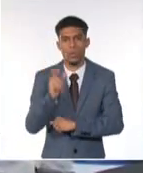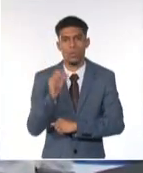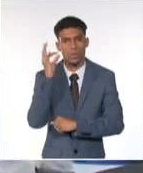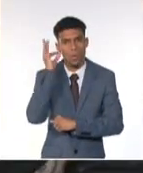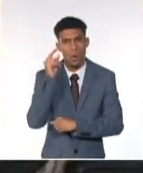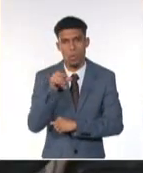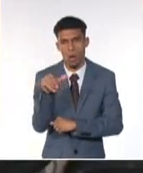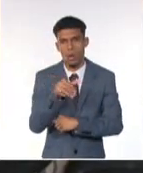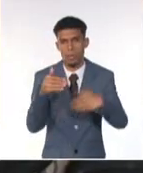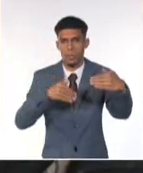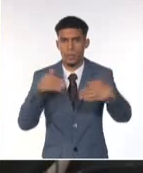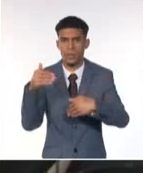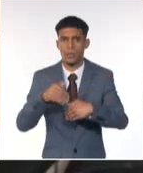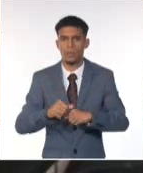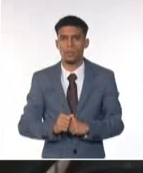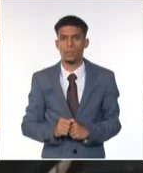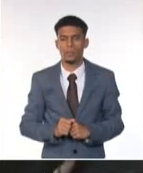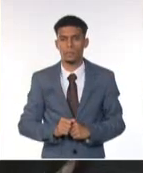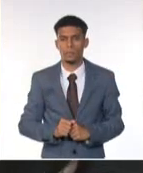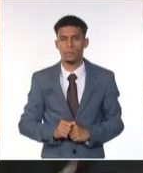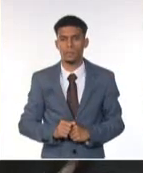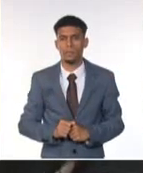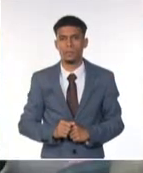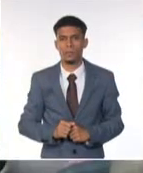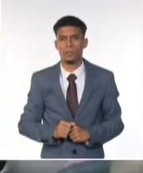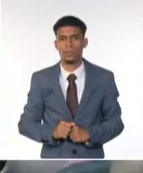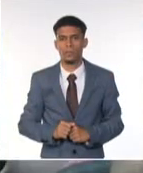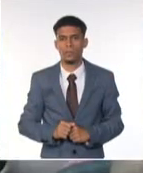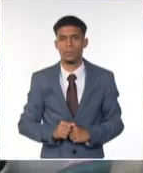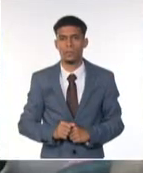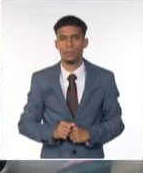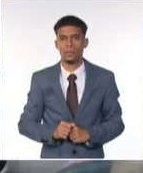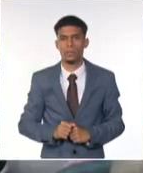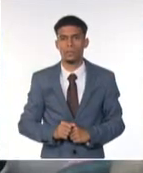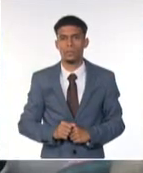Zamora. Desde Matanzas, Pedro Rizo Martínez, Canal Cubano de Noticias.